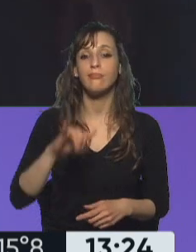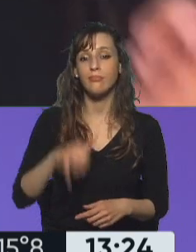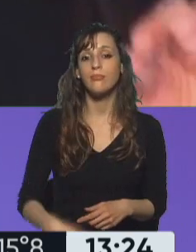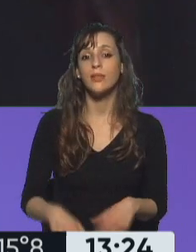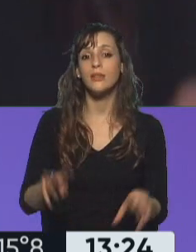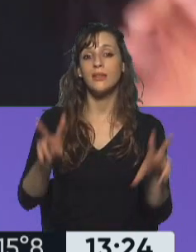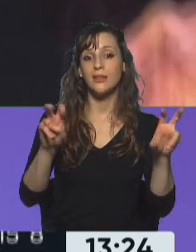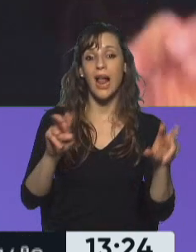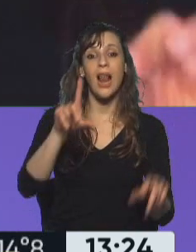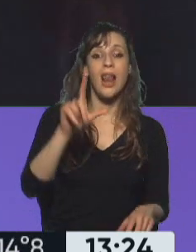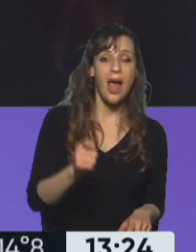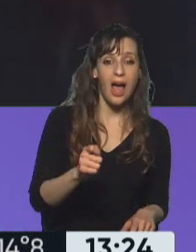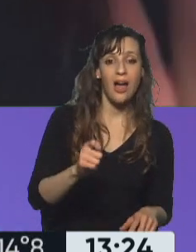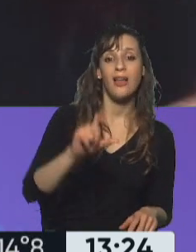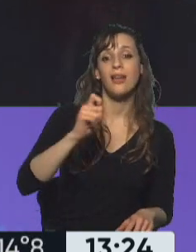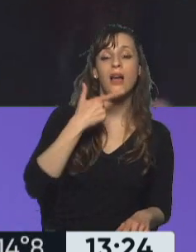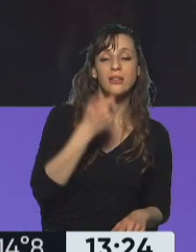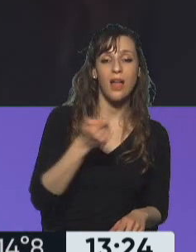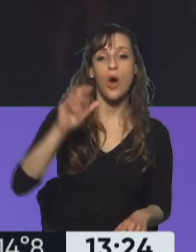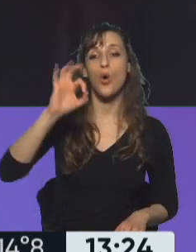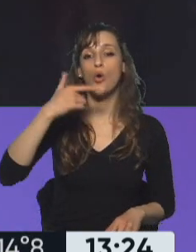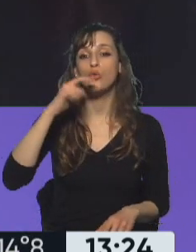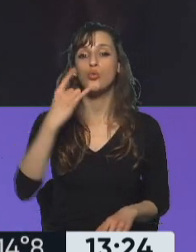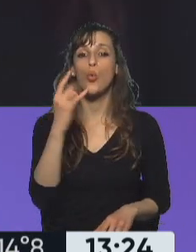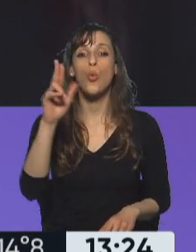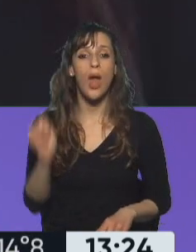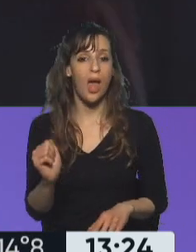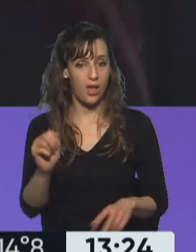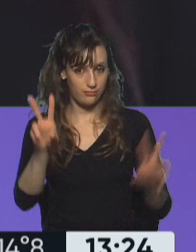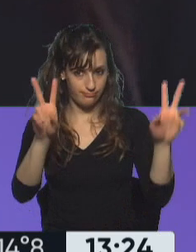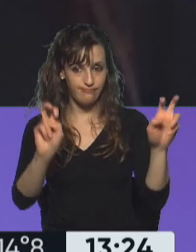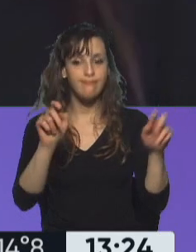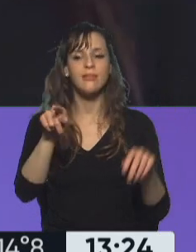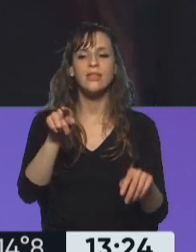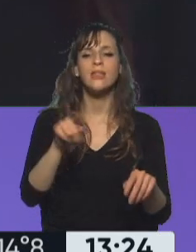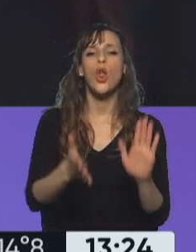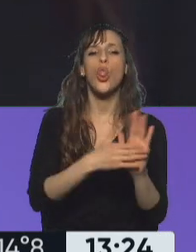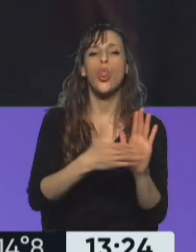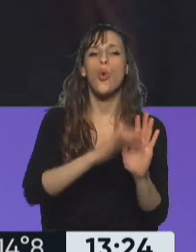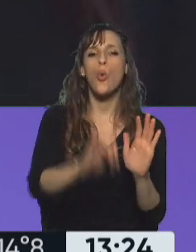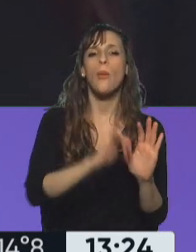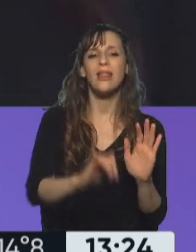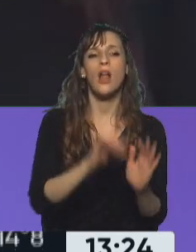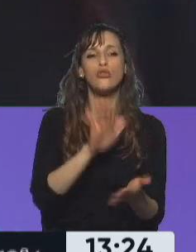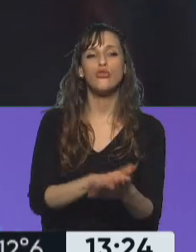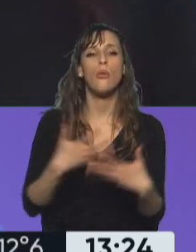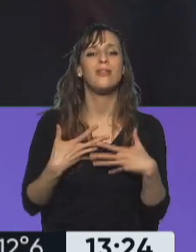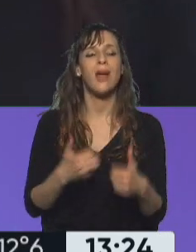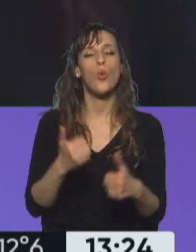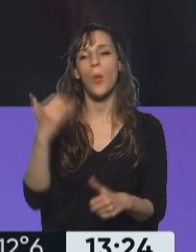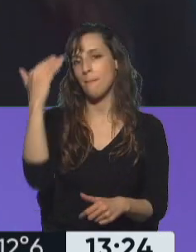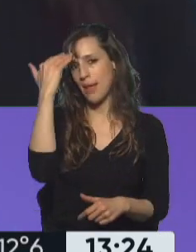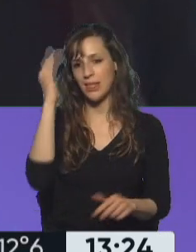Oscura es un show documental sobre la salud mental. Habrá que ver qué proponen esas 2 artistas geniales que